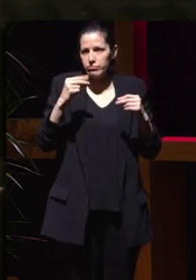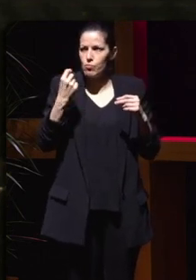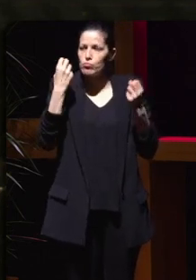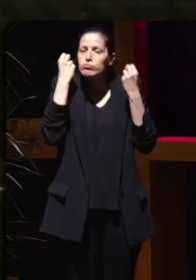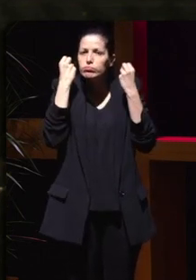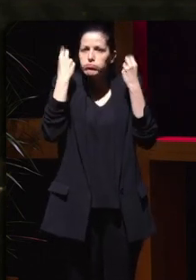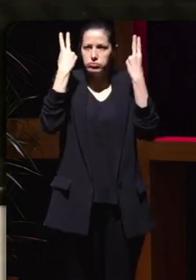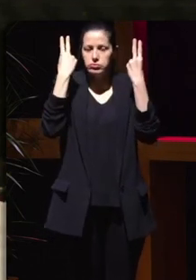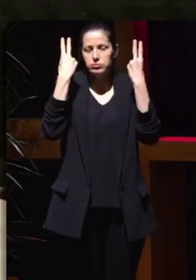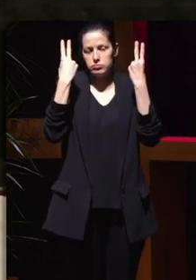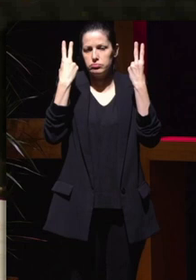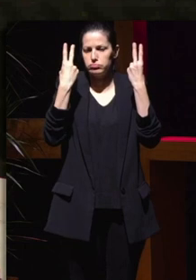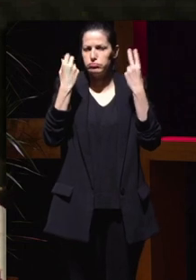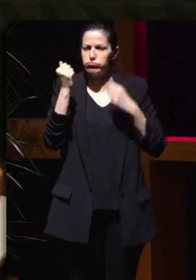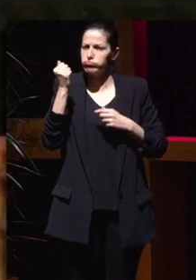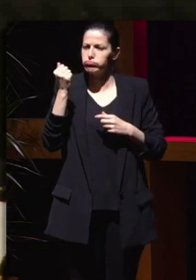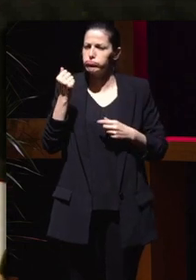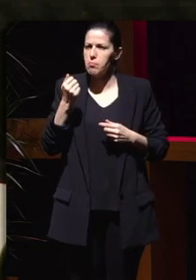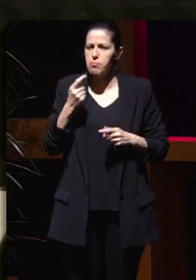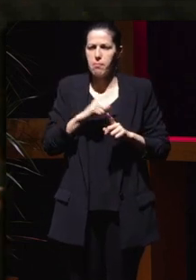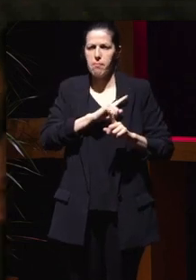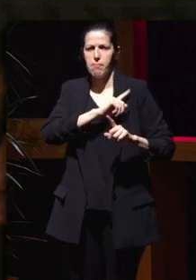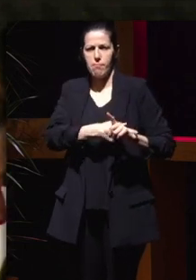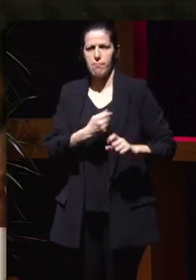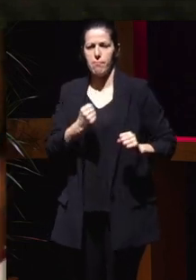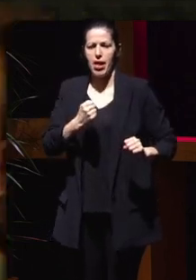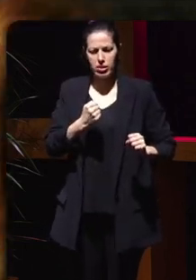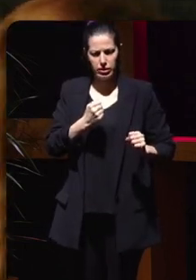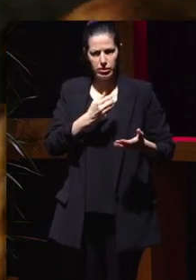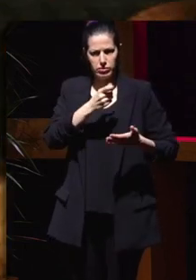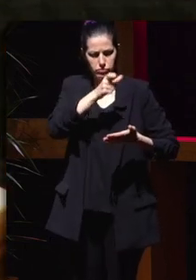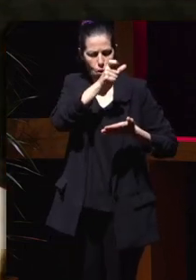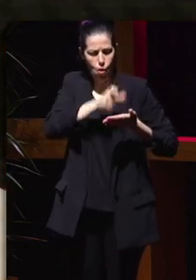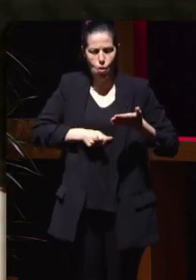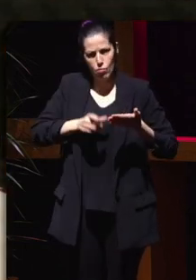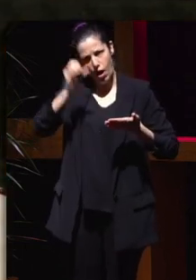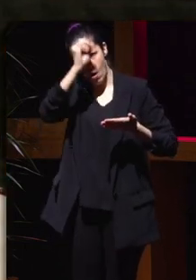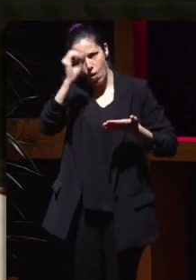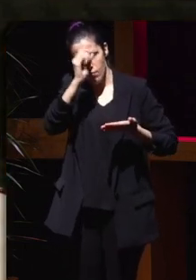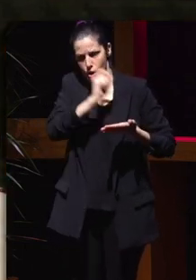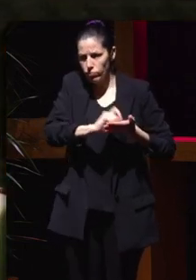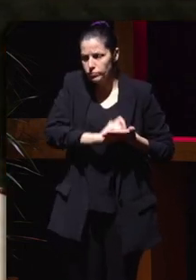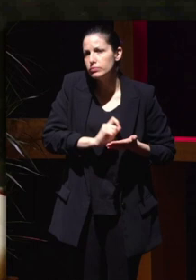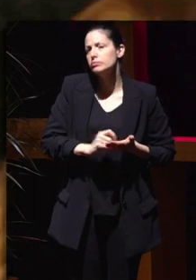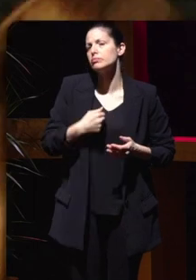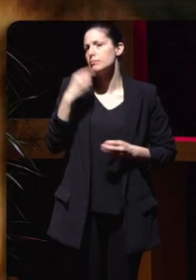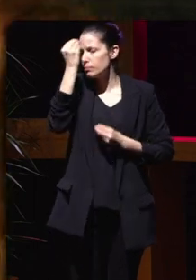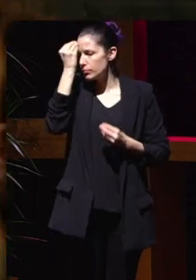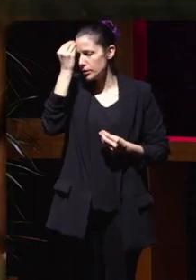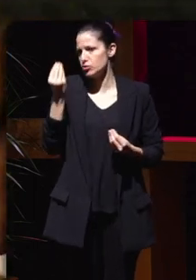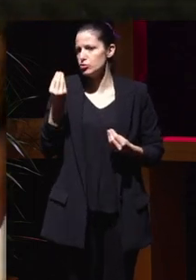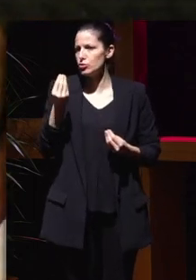hacer una columna de opinión en cierto modo exponerte no creo que también forma parte de este